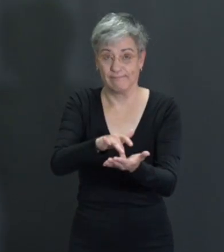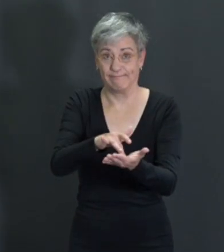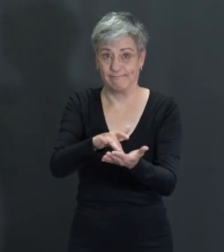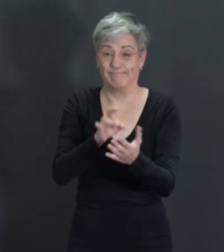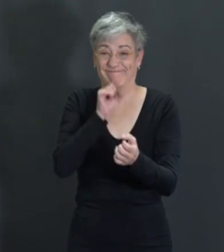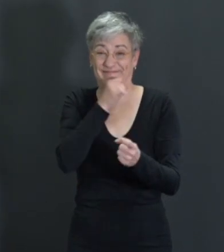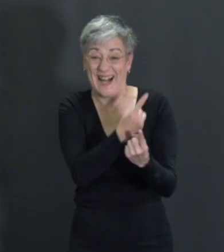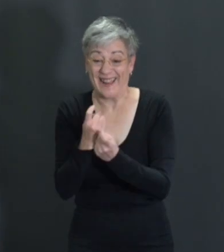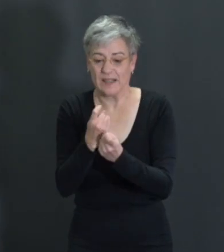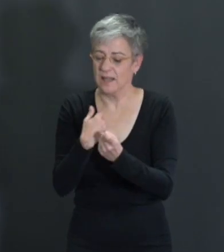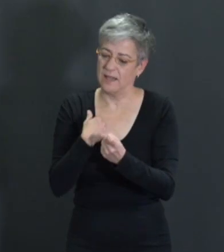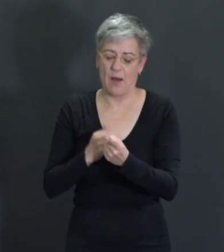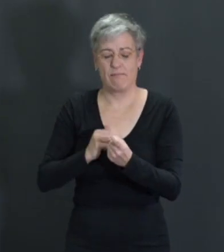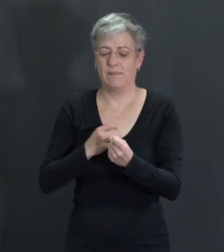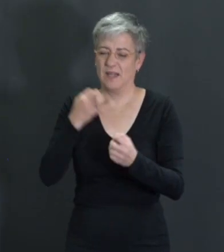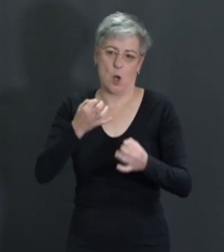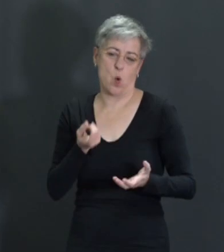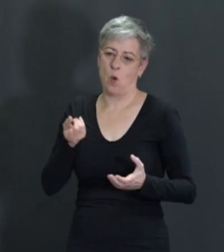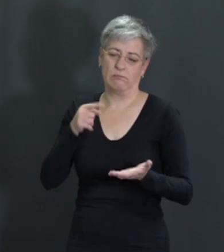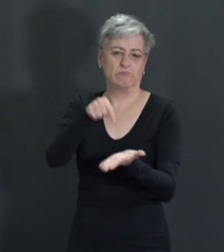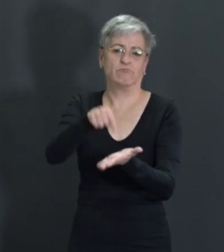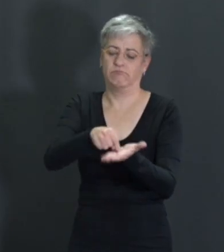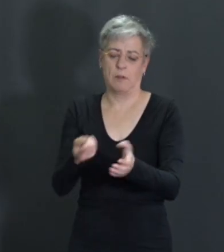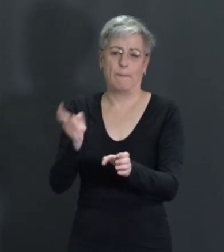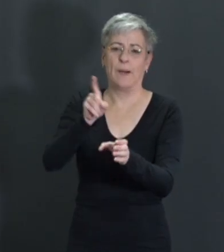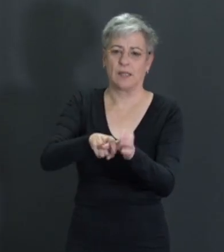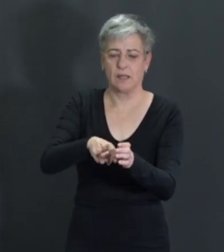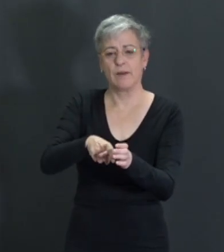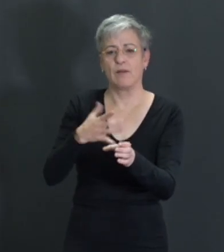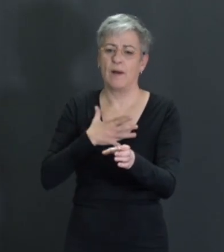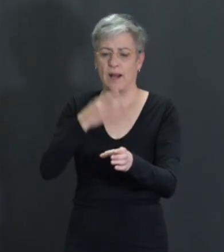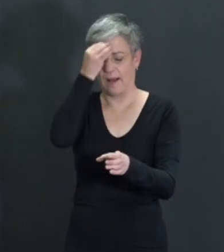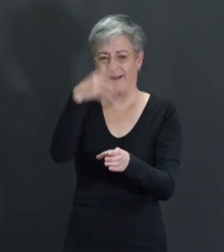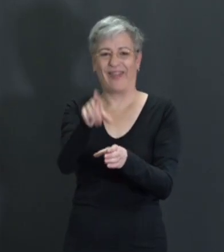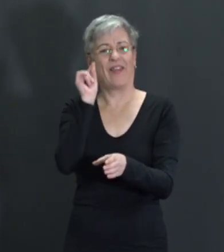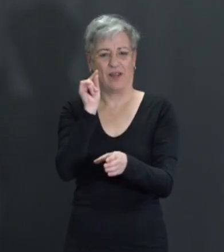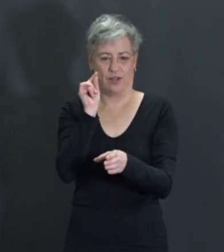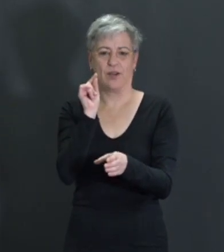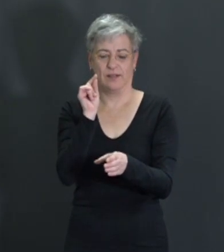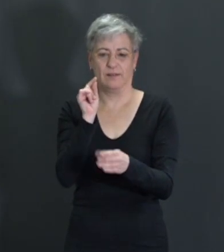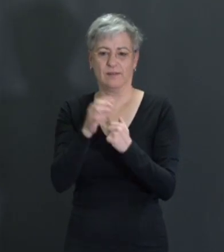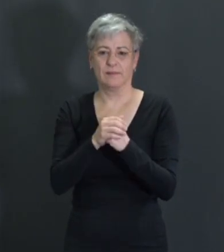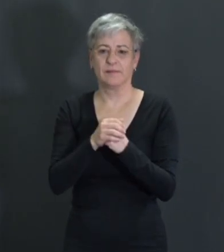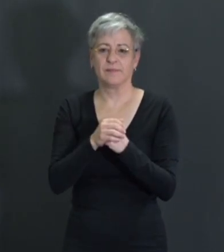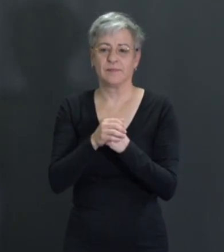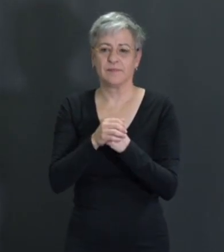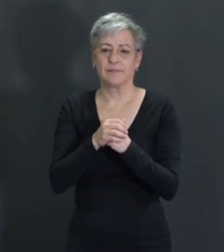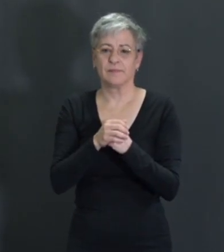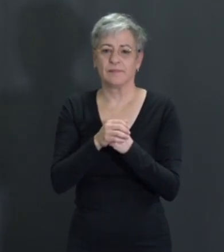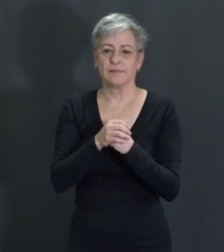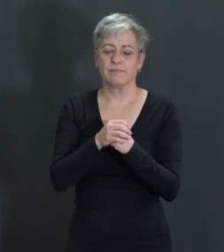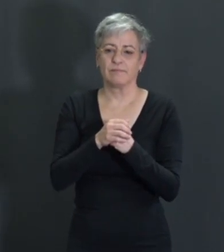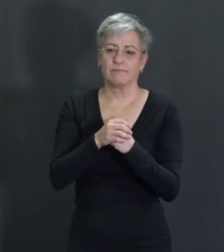más nuestra participación y nuestra presencia en la toma de decisiones, que está tan lejos de